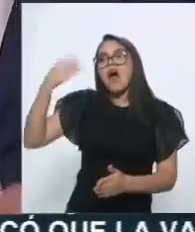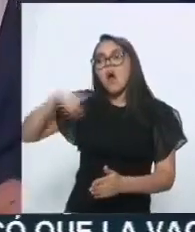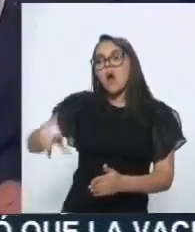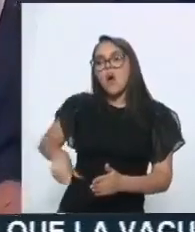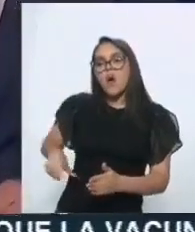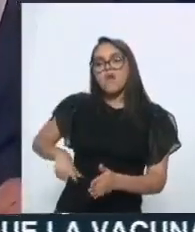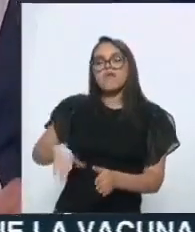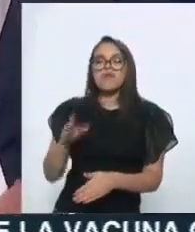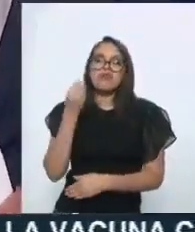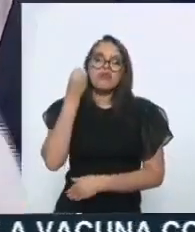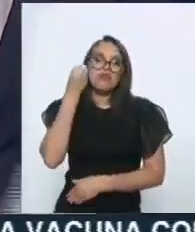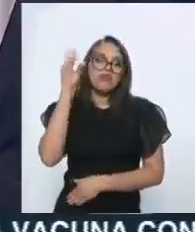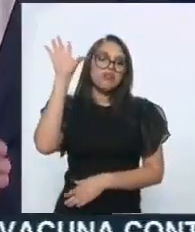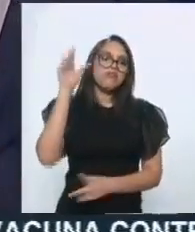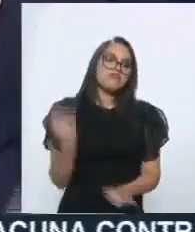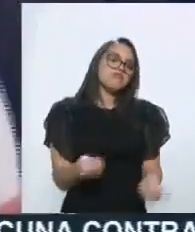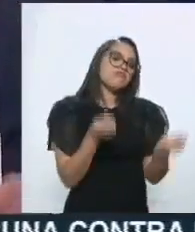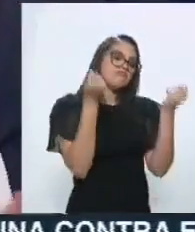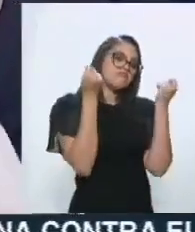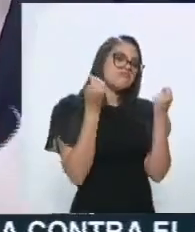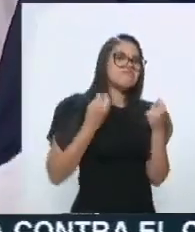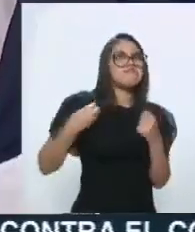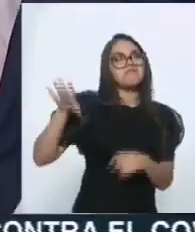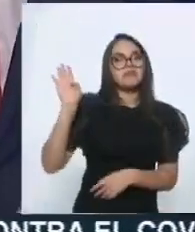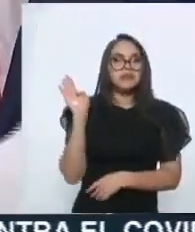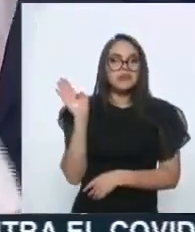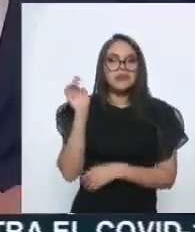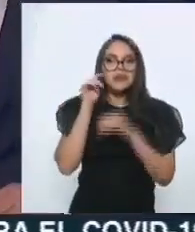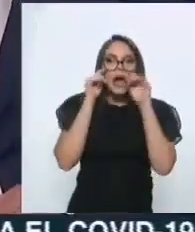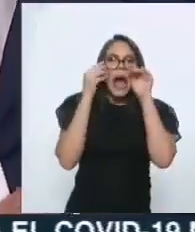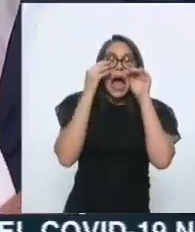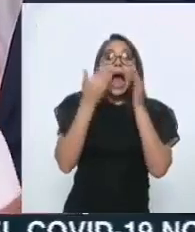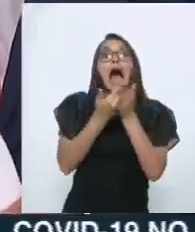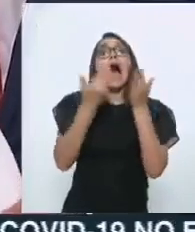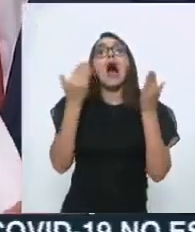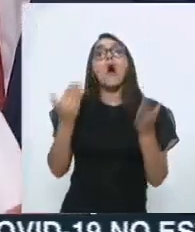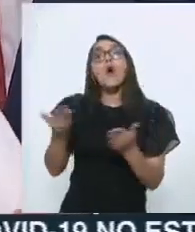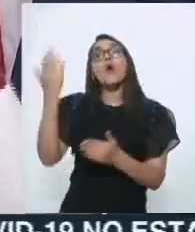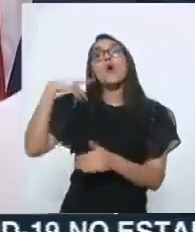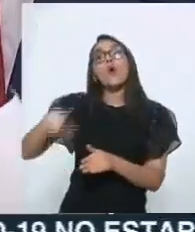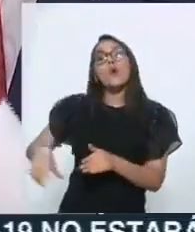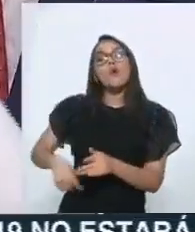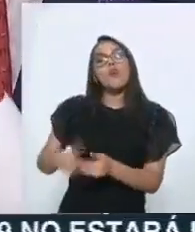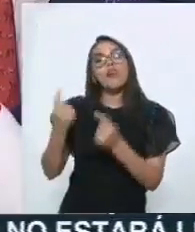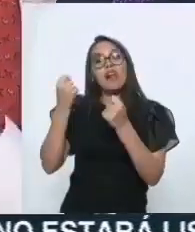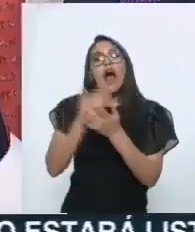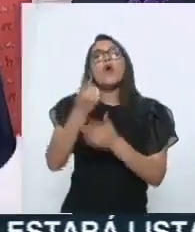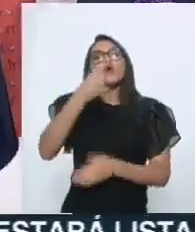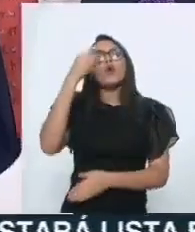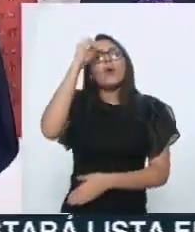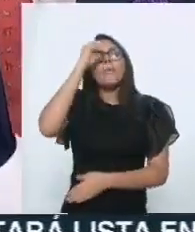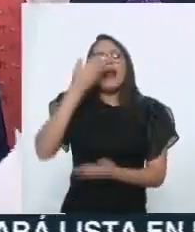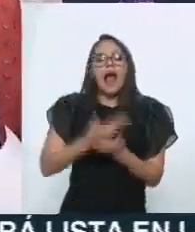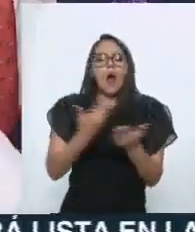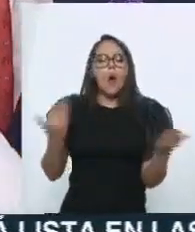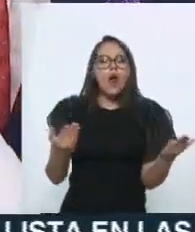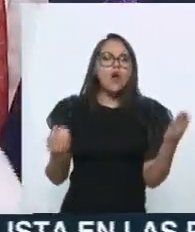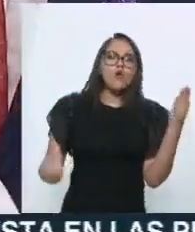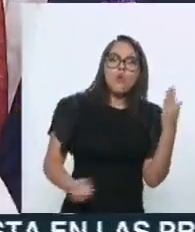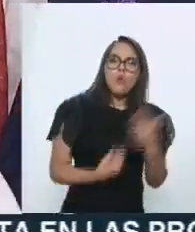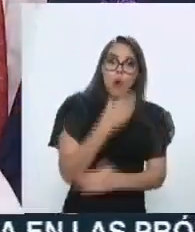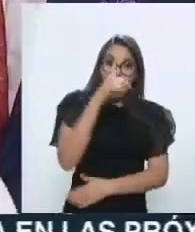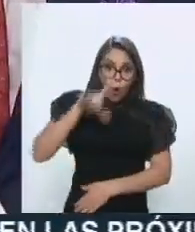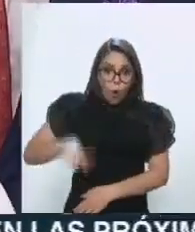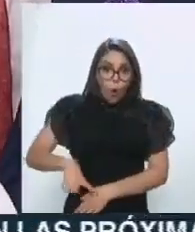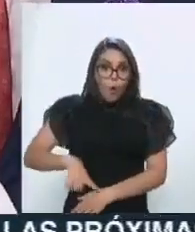esta administración, la actual, en el seguimiento a la evidencia y a las investigaciones que Desarma México ha realizado? ¿Son optimistas en que